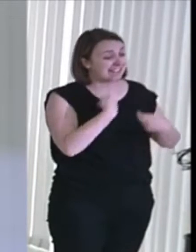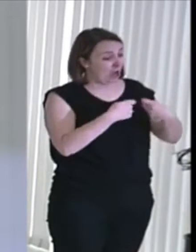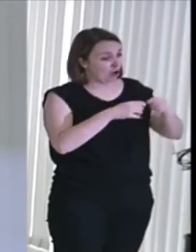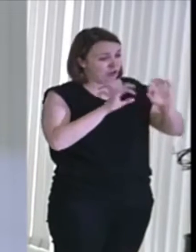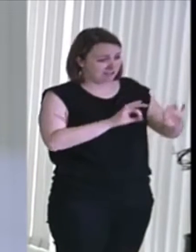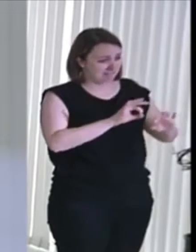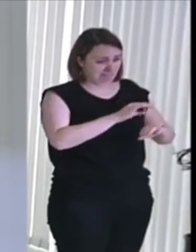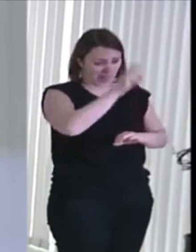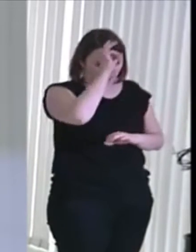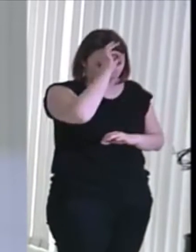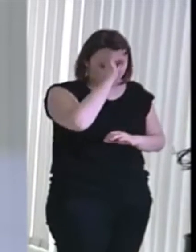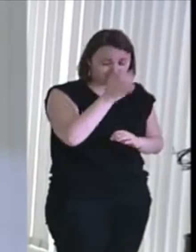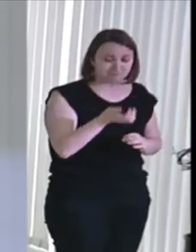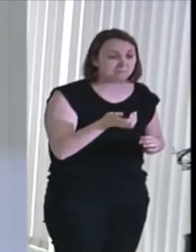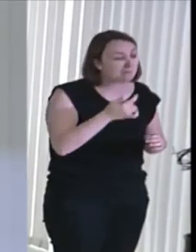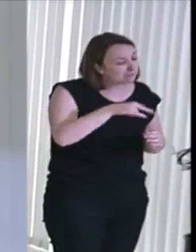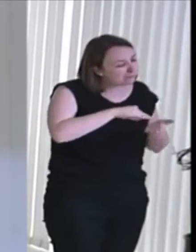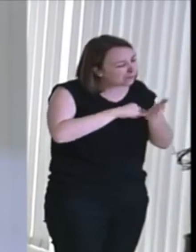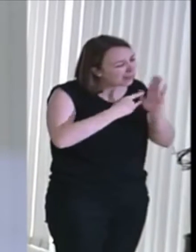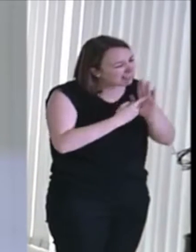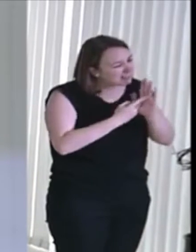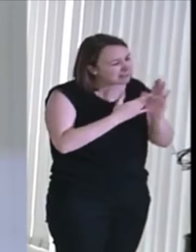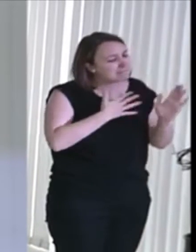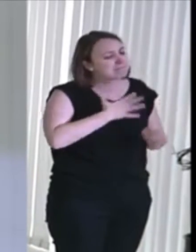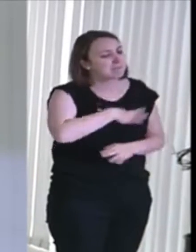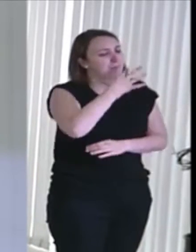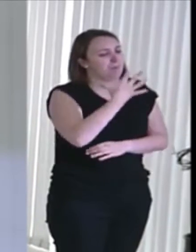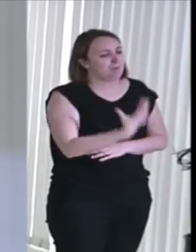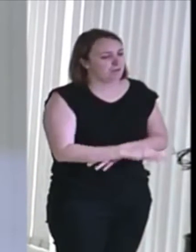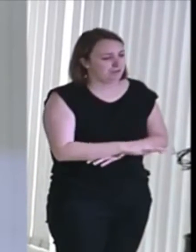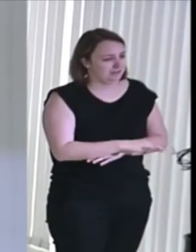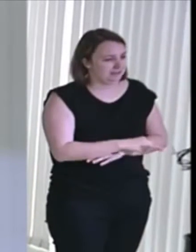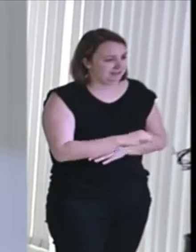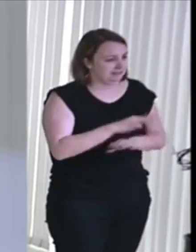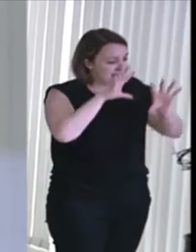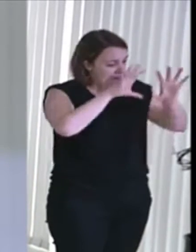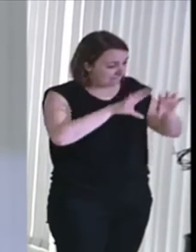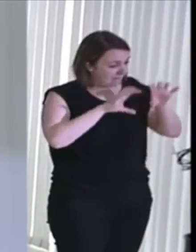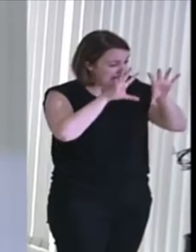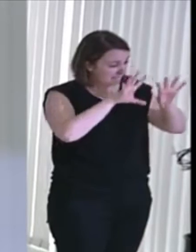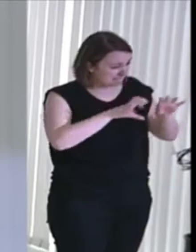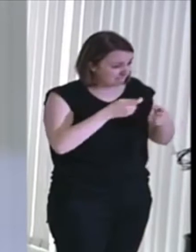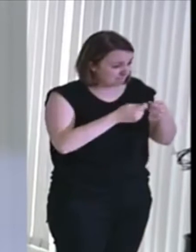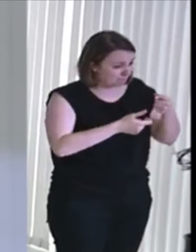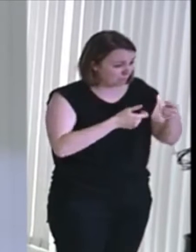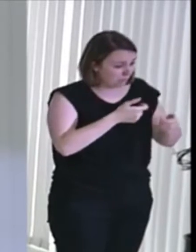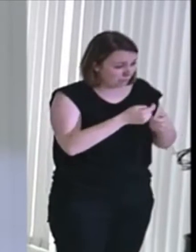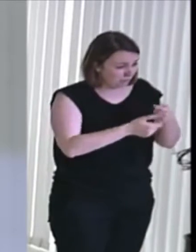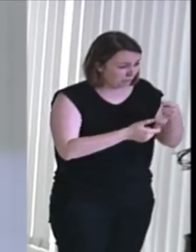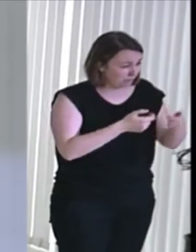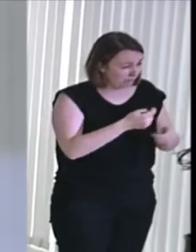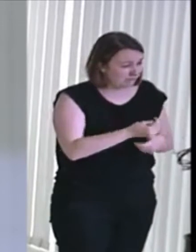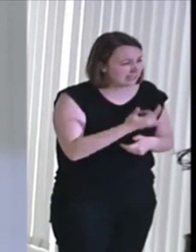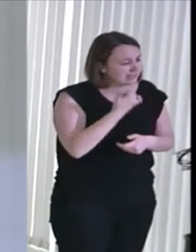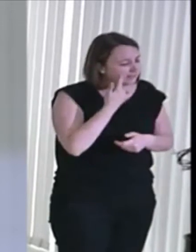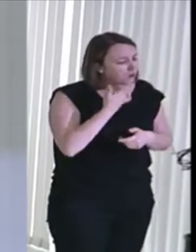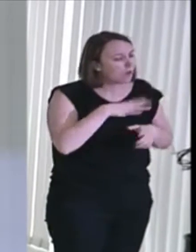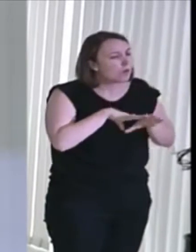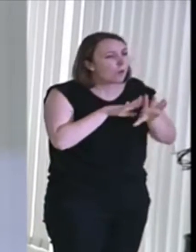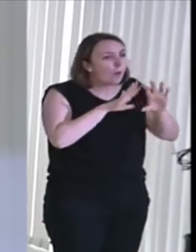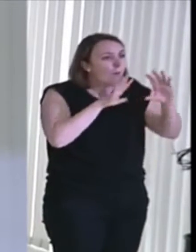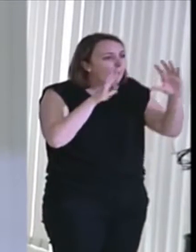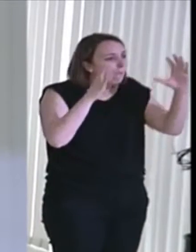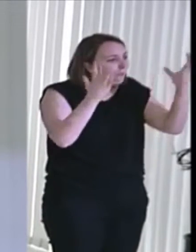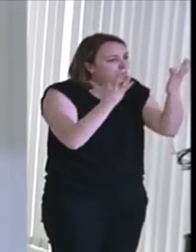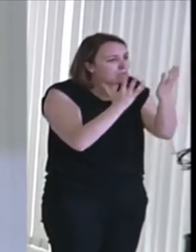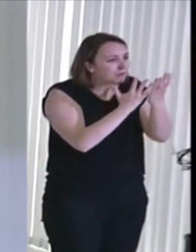no. Y la tecnología me ha posibilitado ir aprendiendo poco a poco cómo meterme en un mundo en el